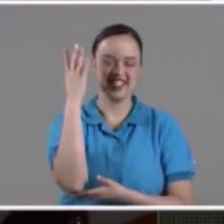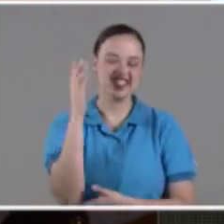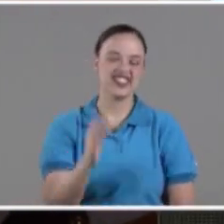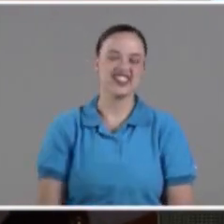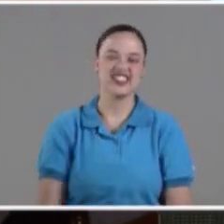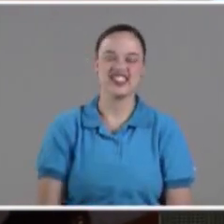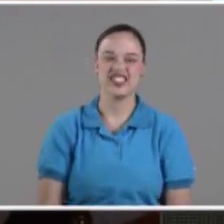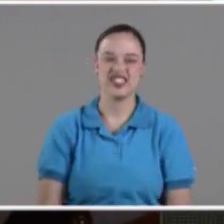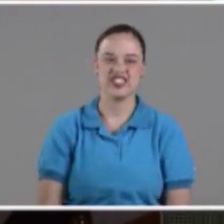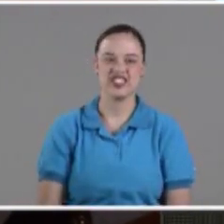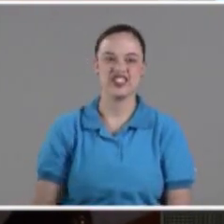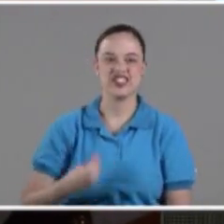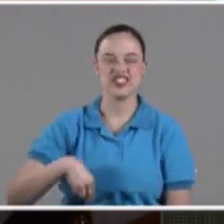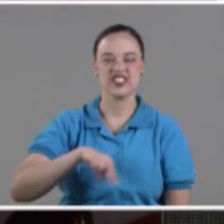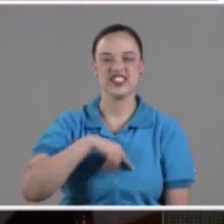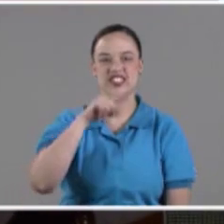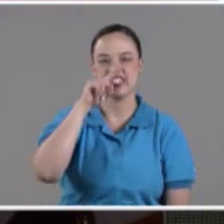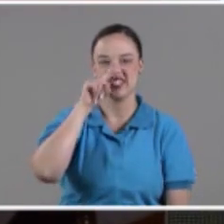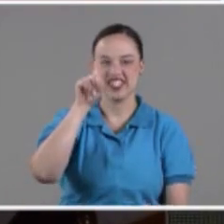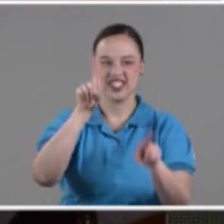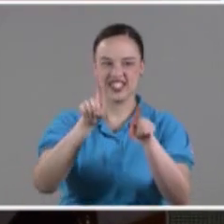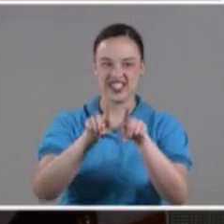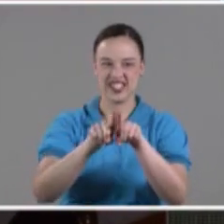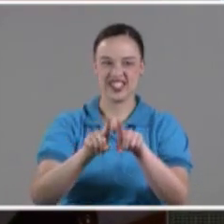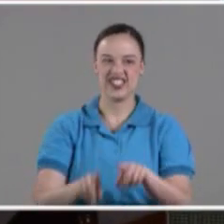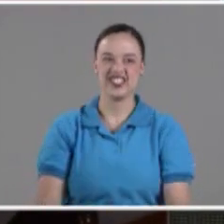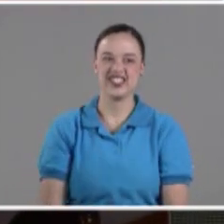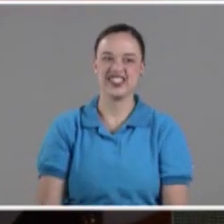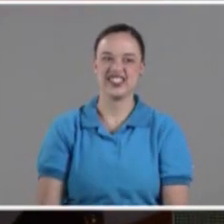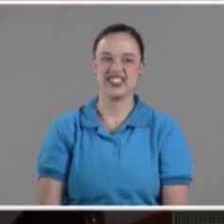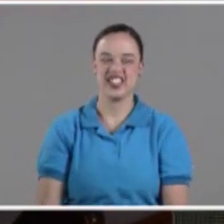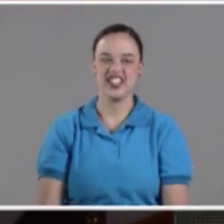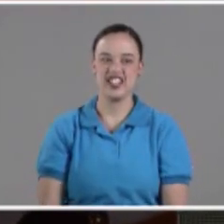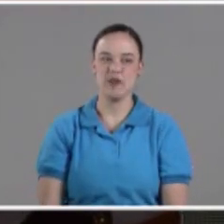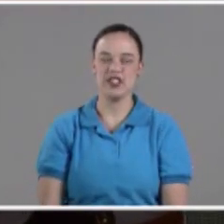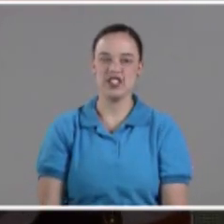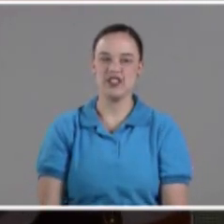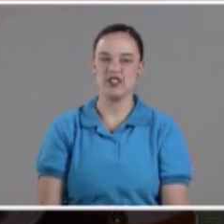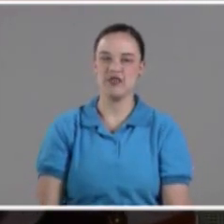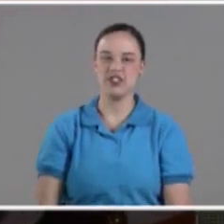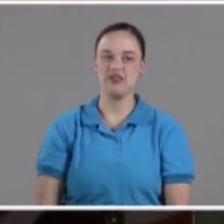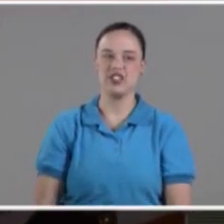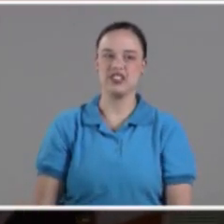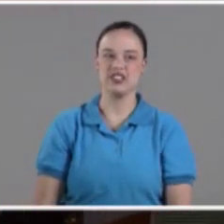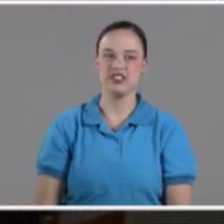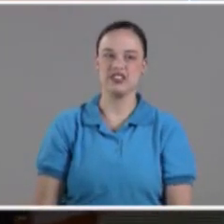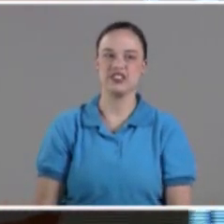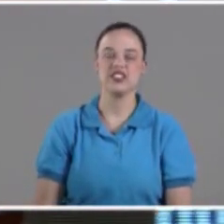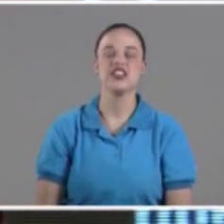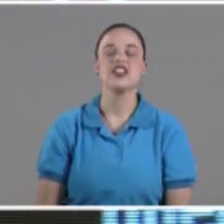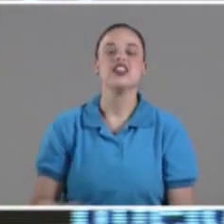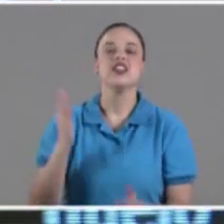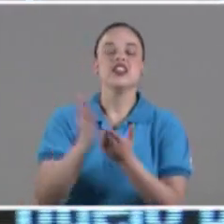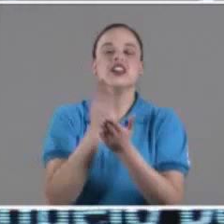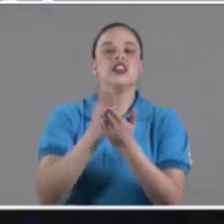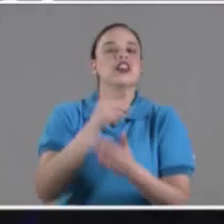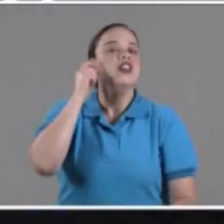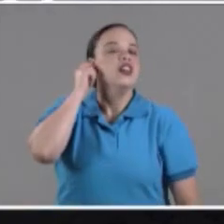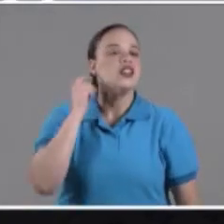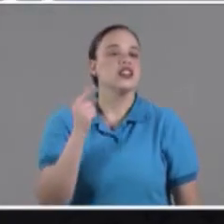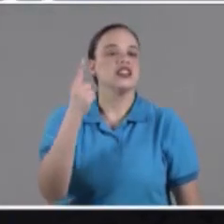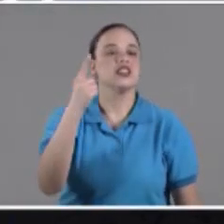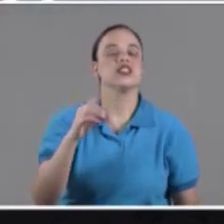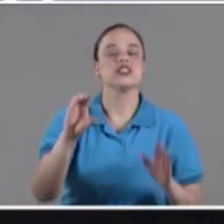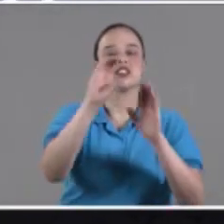Aleluya Nosotros también verdad Mira este versículo Génesis capítulo 50